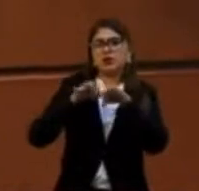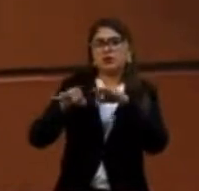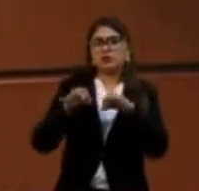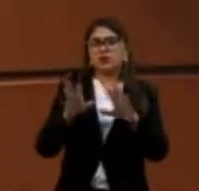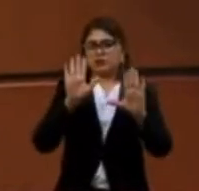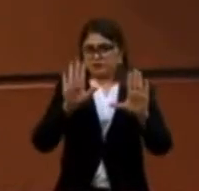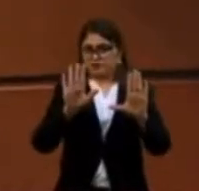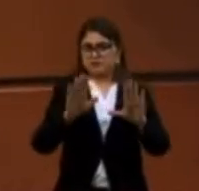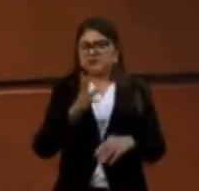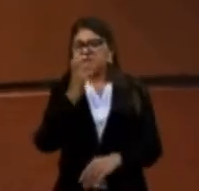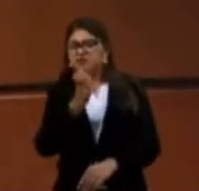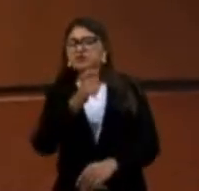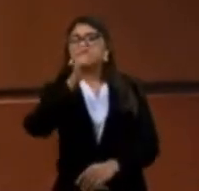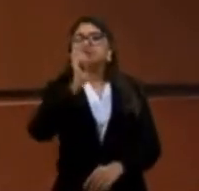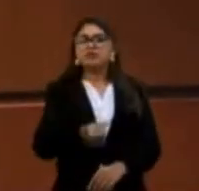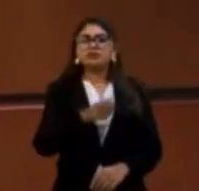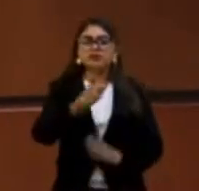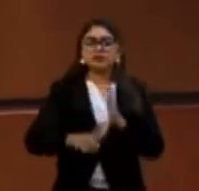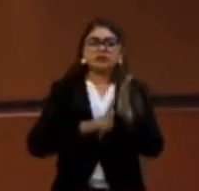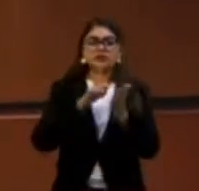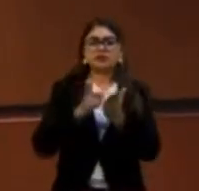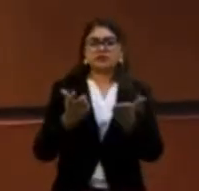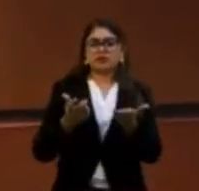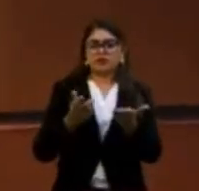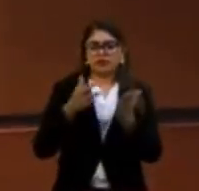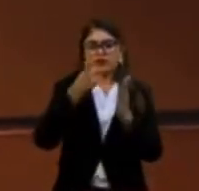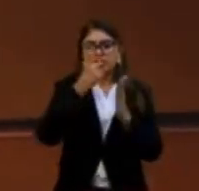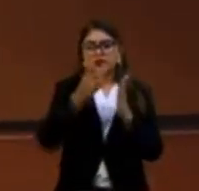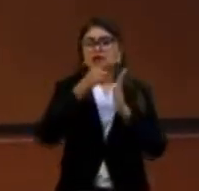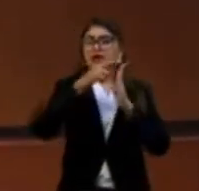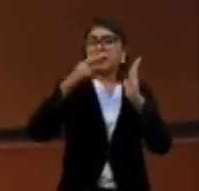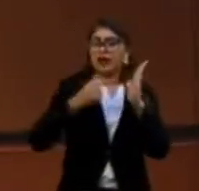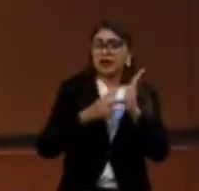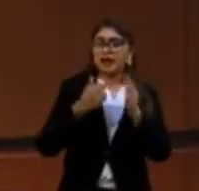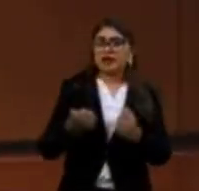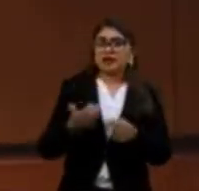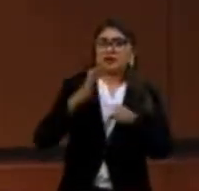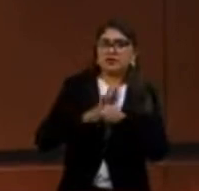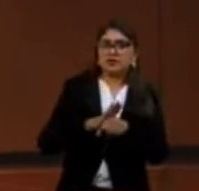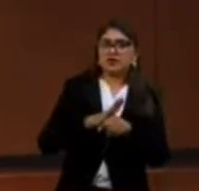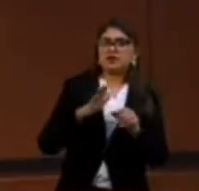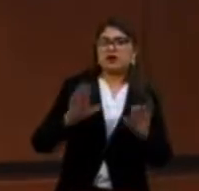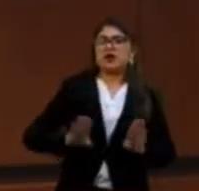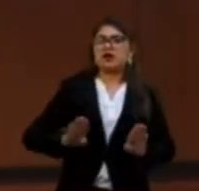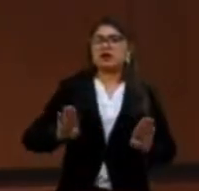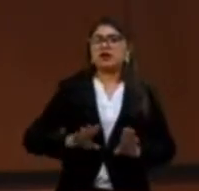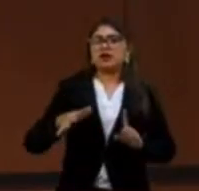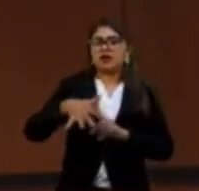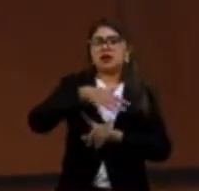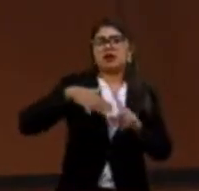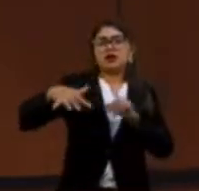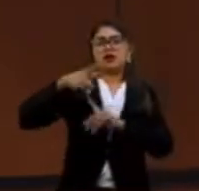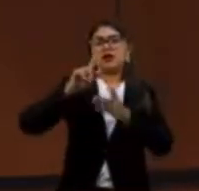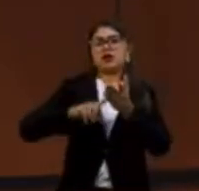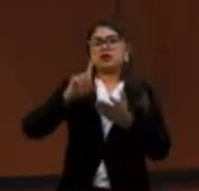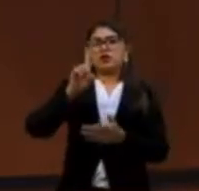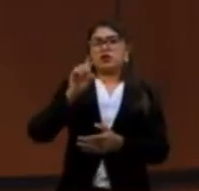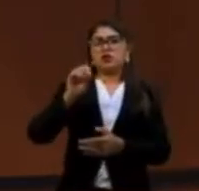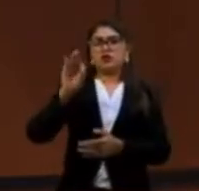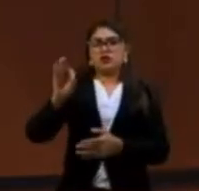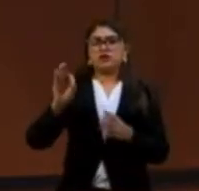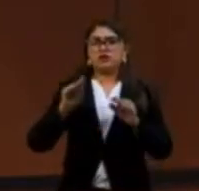refiere con estas disposiciones administrativas de carácter general, las cuales se van a publicar en el Diario Oficial de la